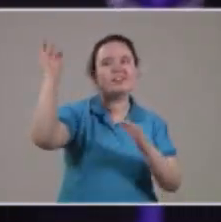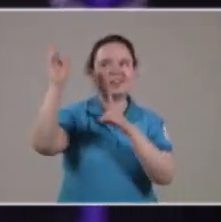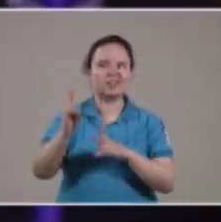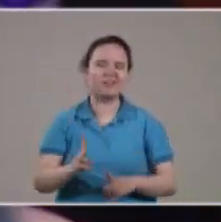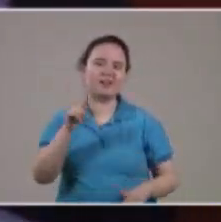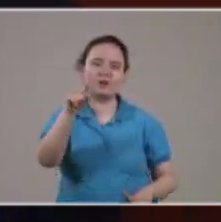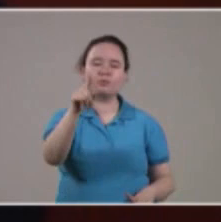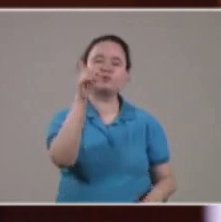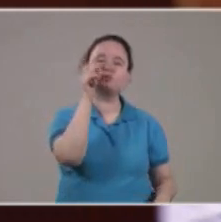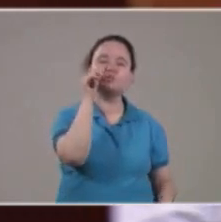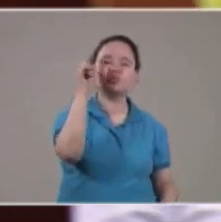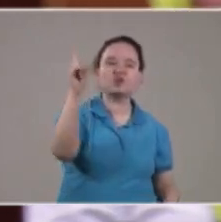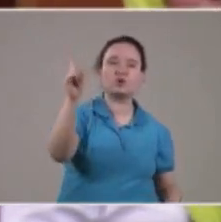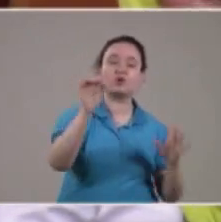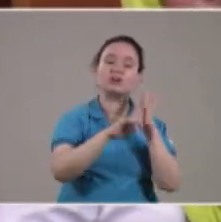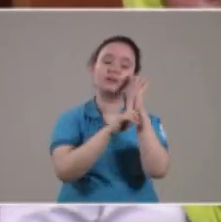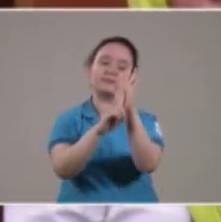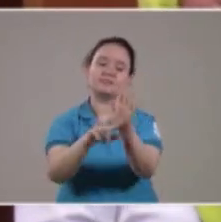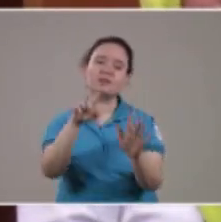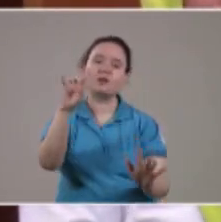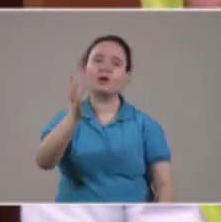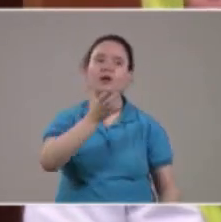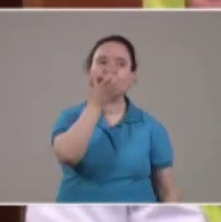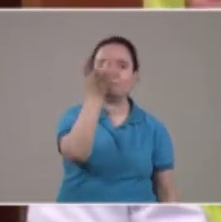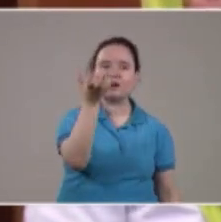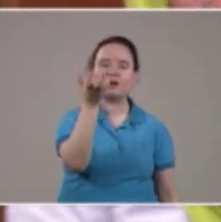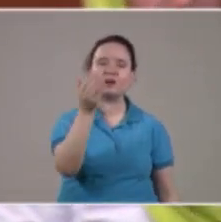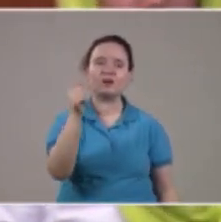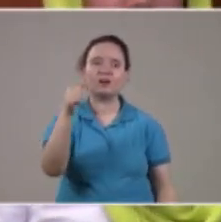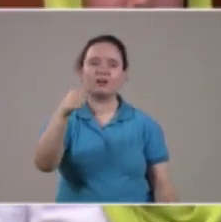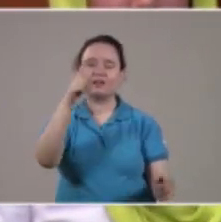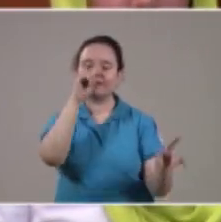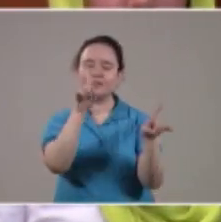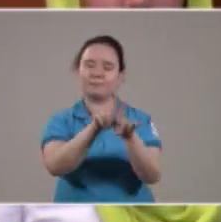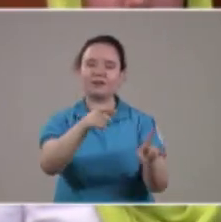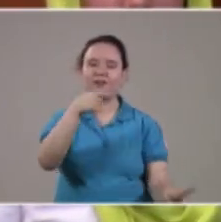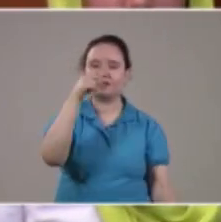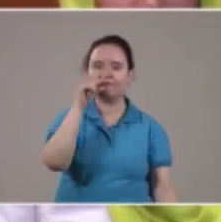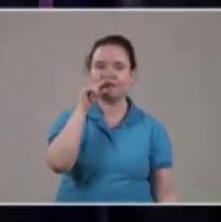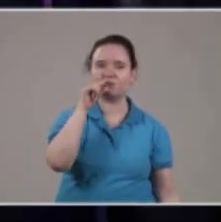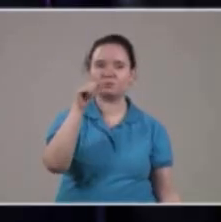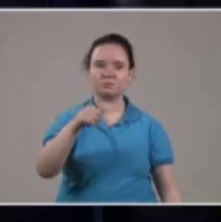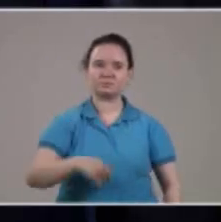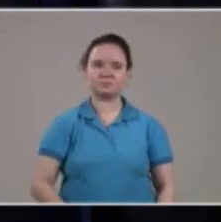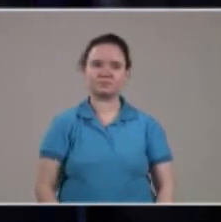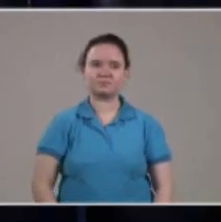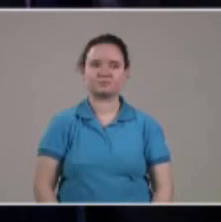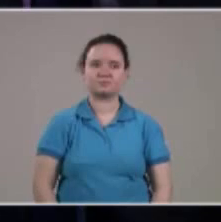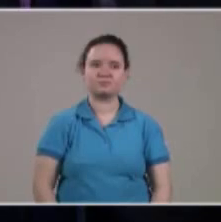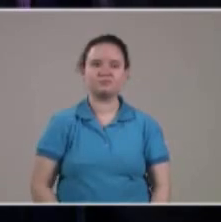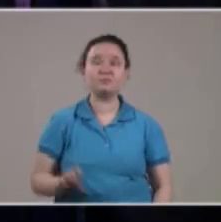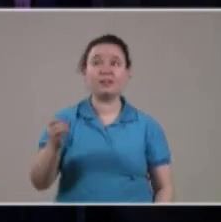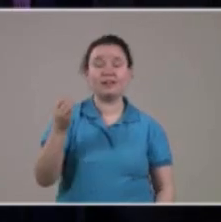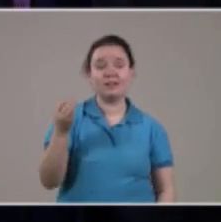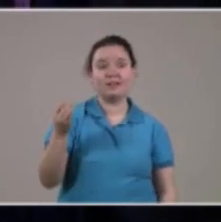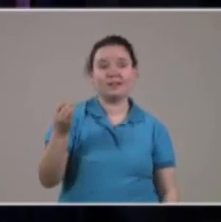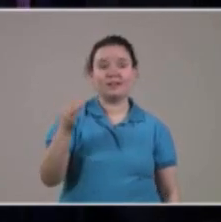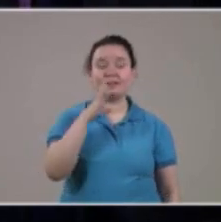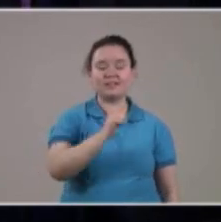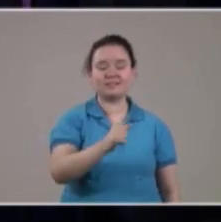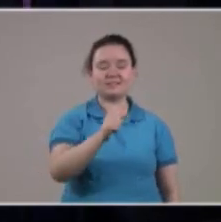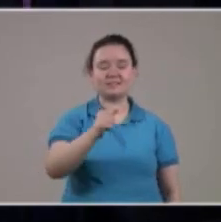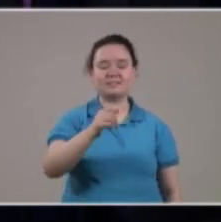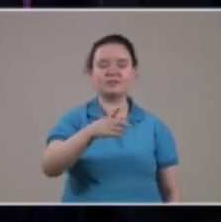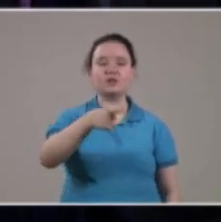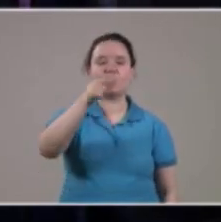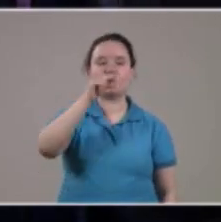tu Señor, representado en este pan precioso, bendito, y en esta copa, que es la copa de bendición que